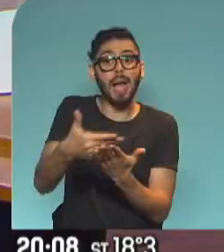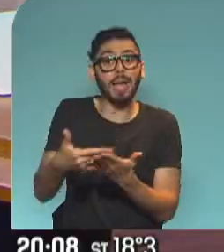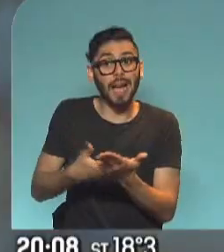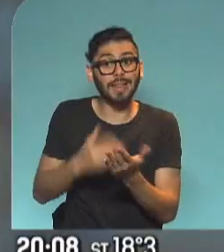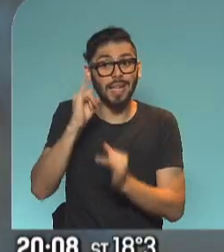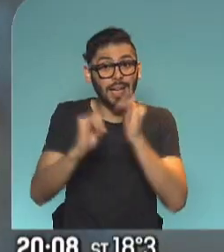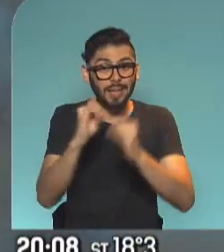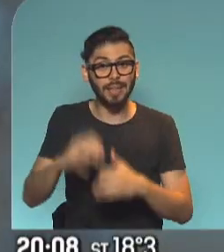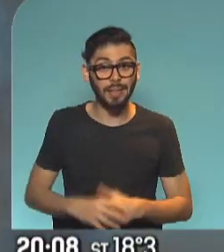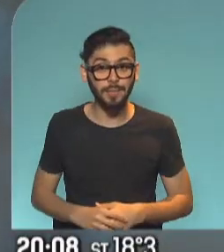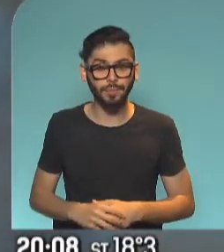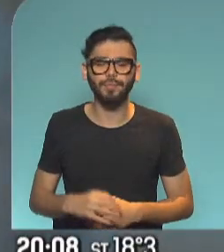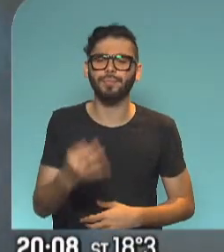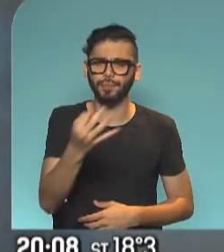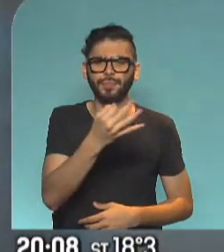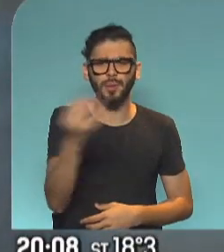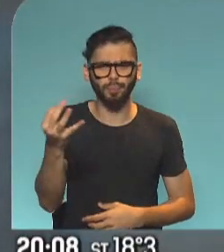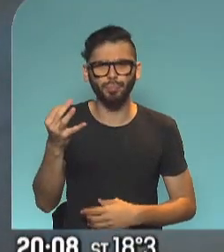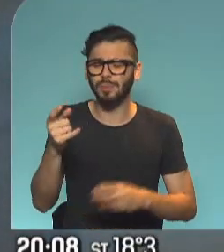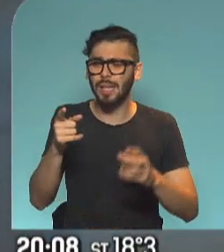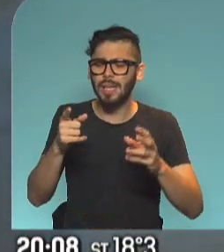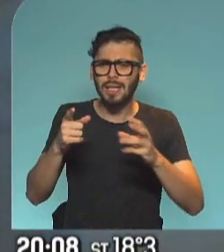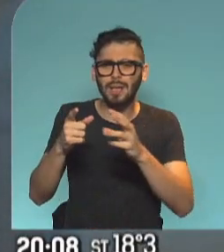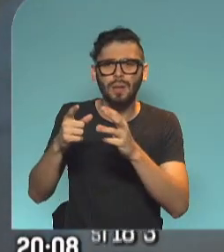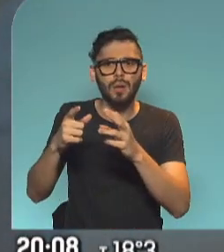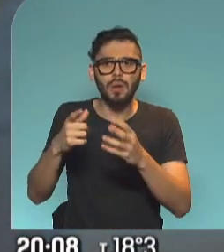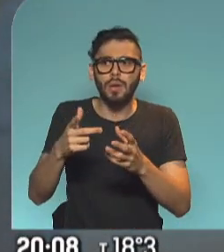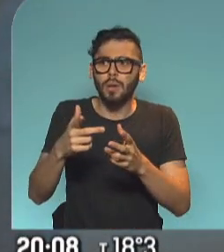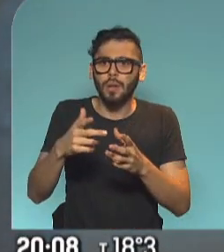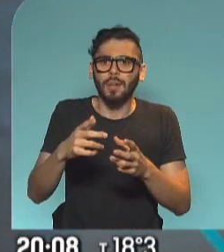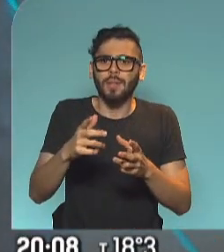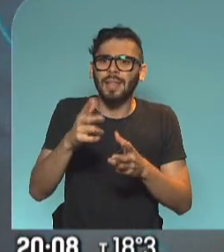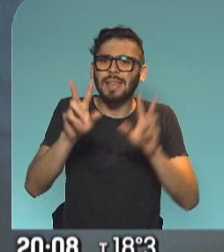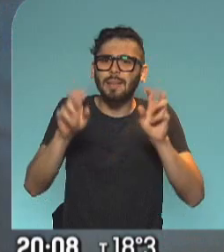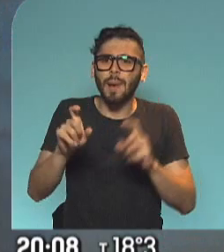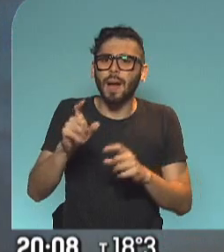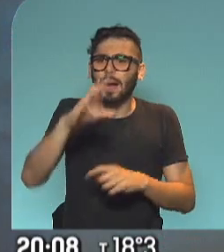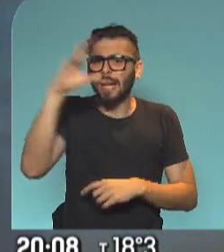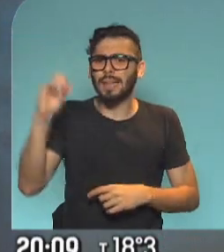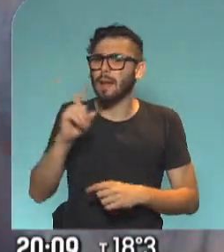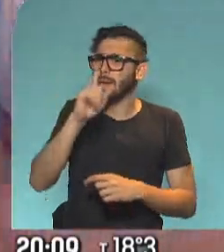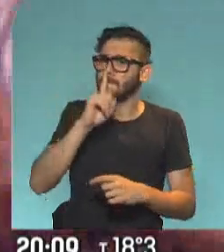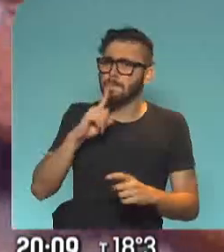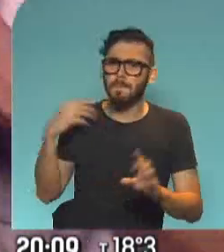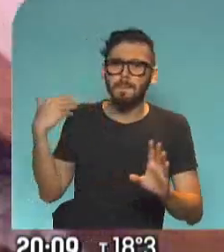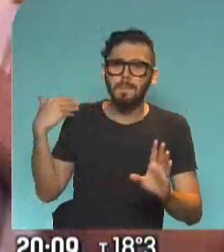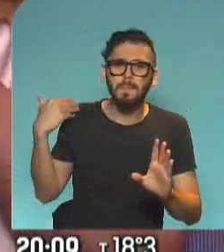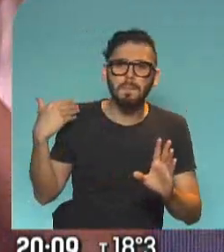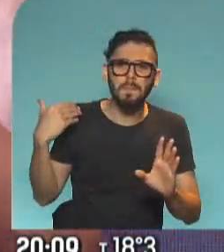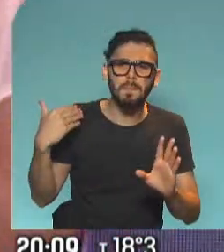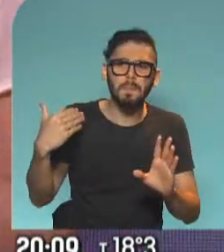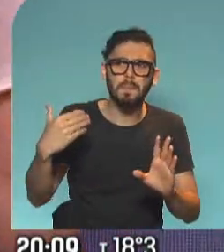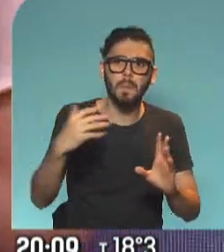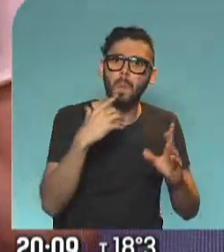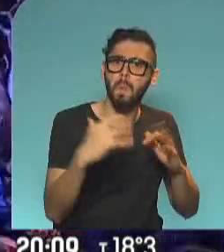comienzo. Así es, Ariel, porque se habló tanto, ¿no?, de los silencios de Cristina, del silencio de Cristina, de qué significaba ese silencio. Bueno,